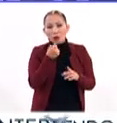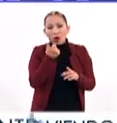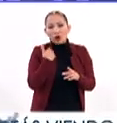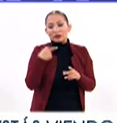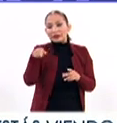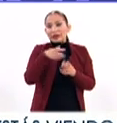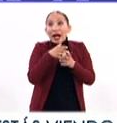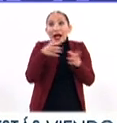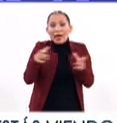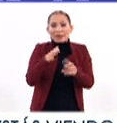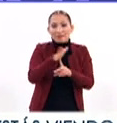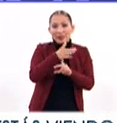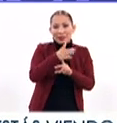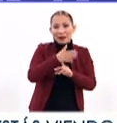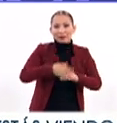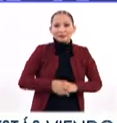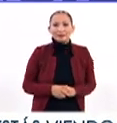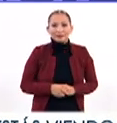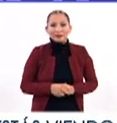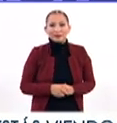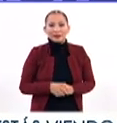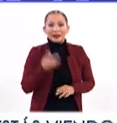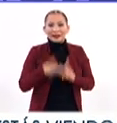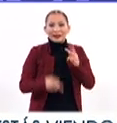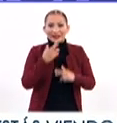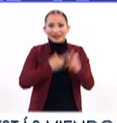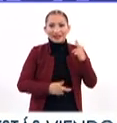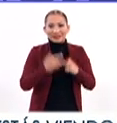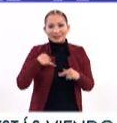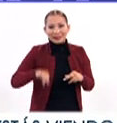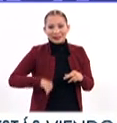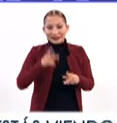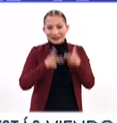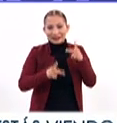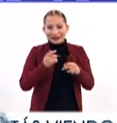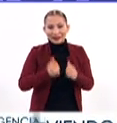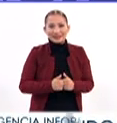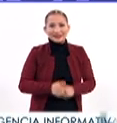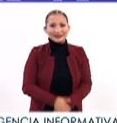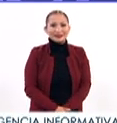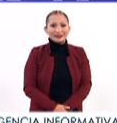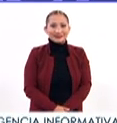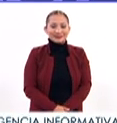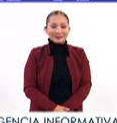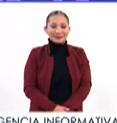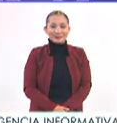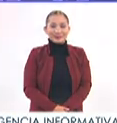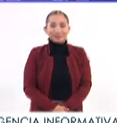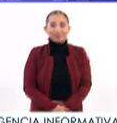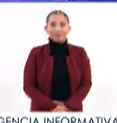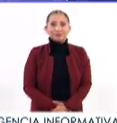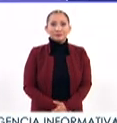conocido de estas grandes banderas monumentales. Una pausa y volvemos con esta interesante charla. No se vaya.